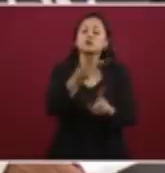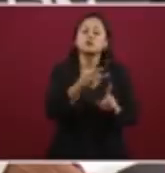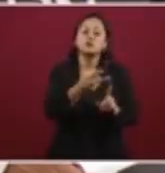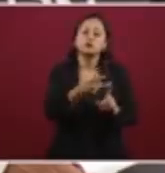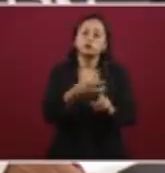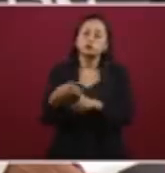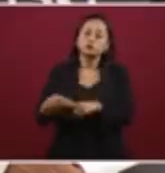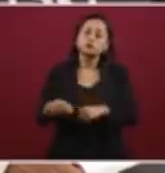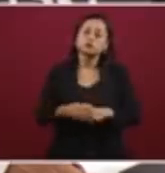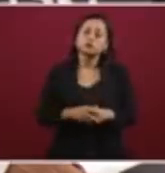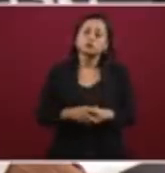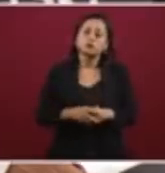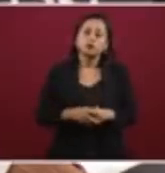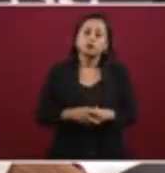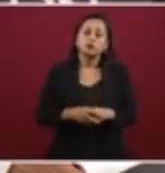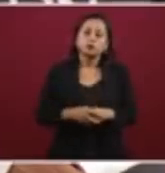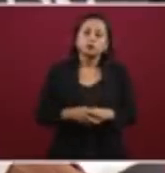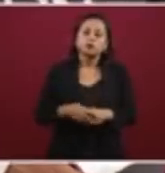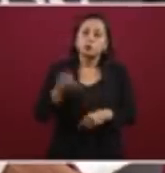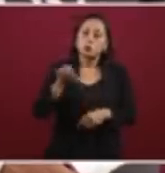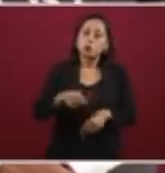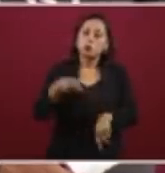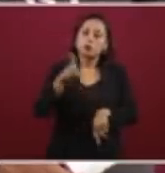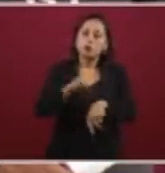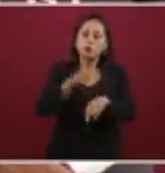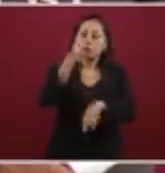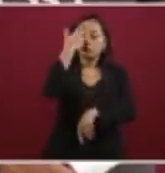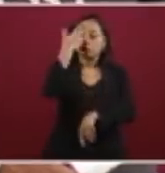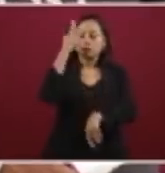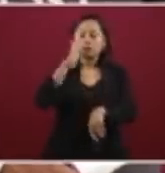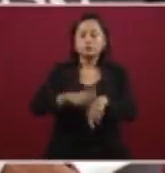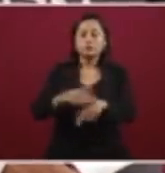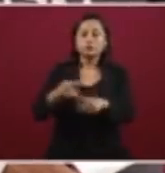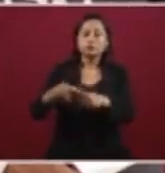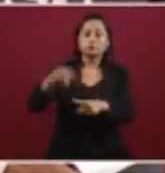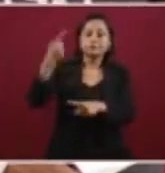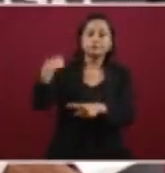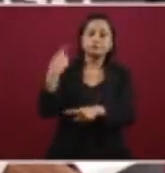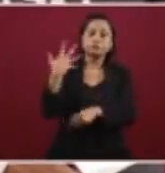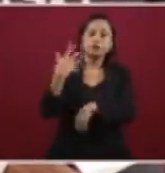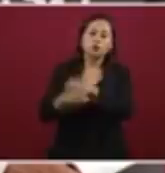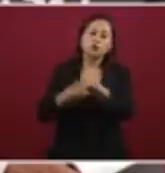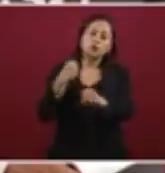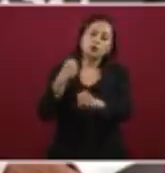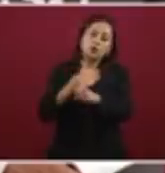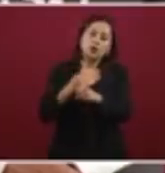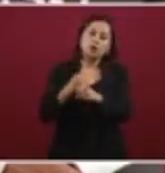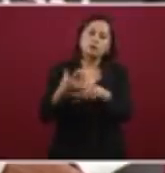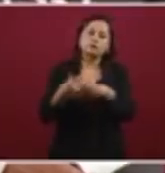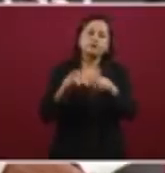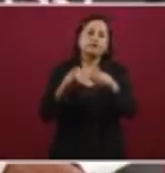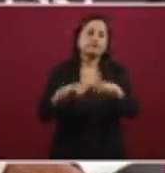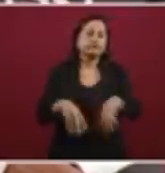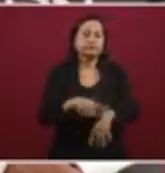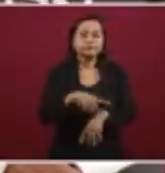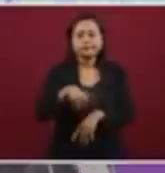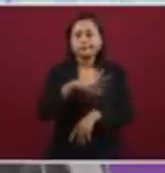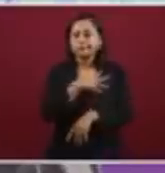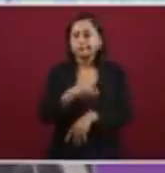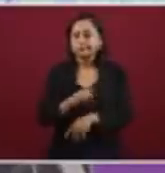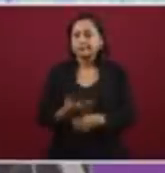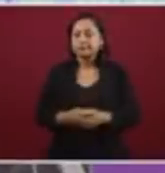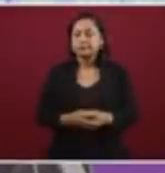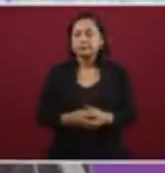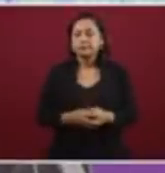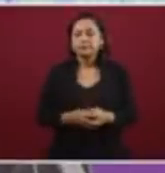día que marca la historia de este país y a 5 años de la desaparición de sus hijos como ustedes saben